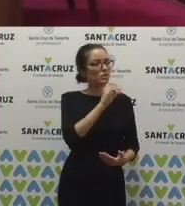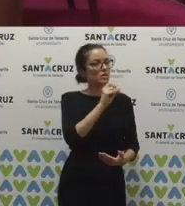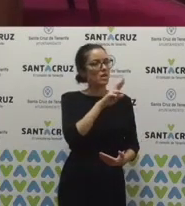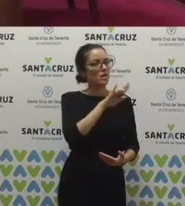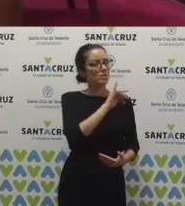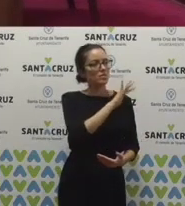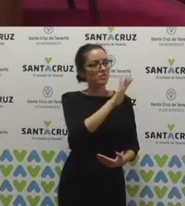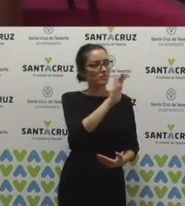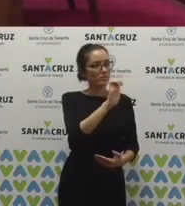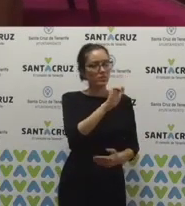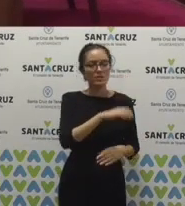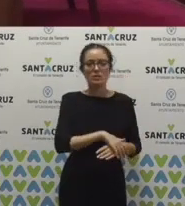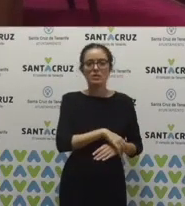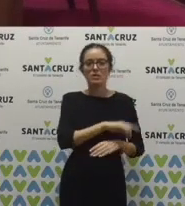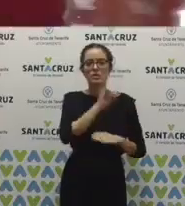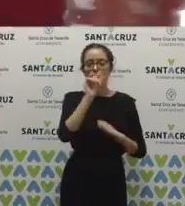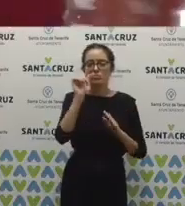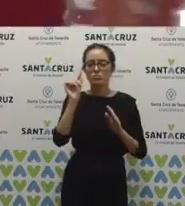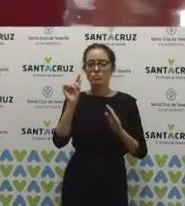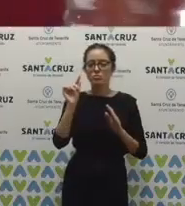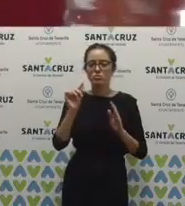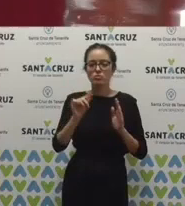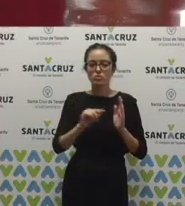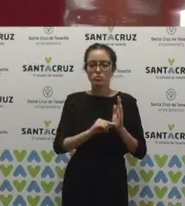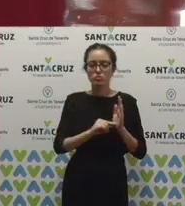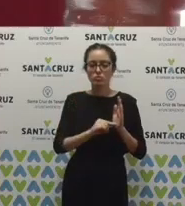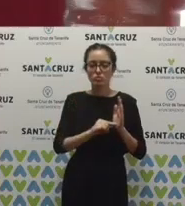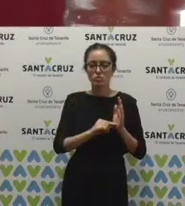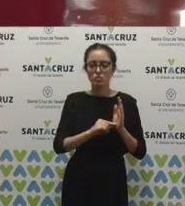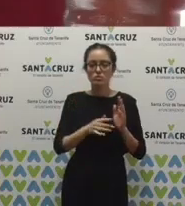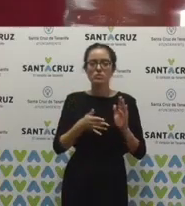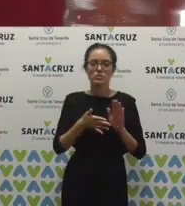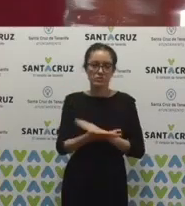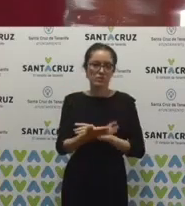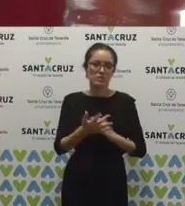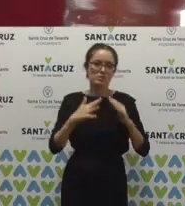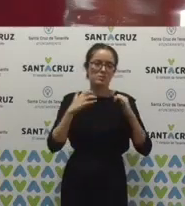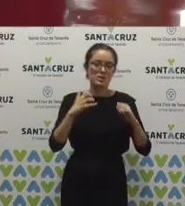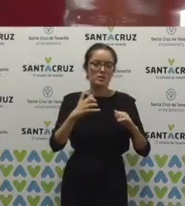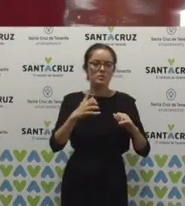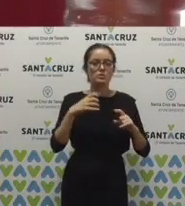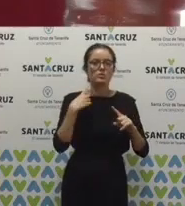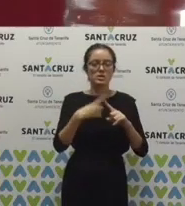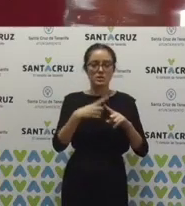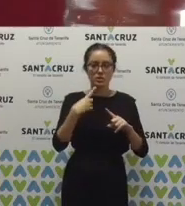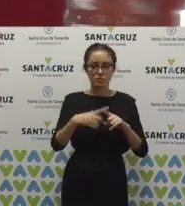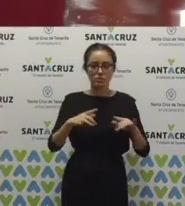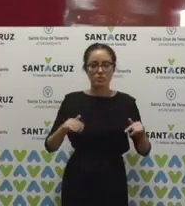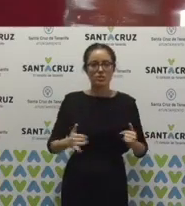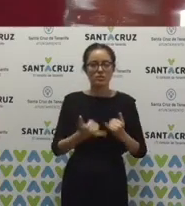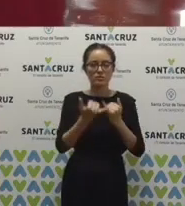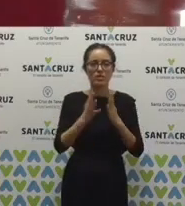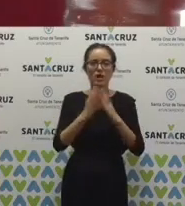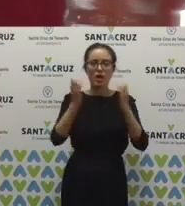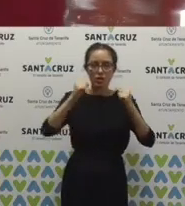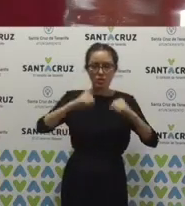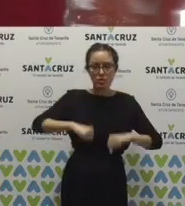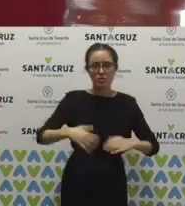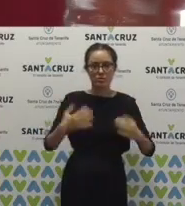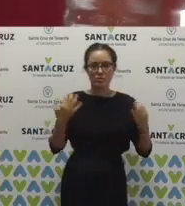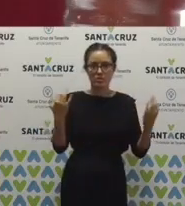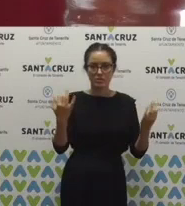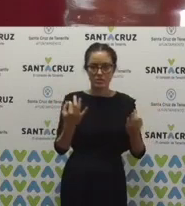el punto número seis y el pleno del excelentísimo ayuntamiento de santa fe tenerife acuerda modificar el